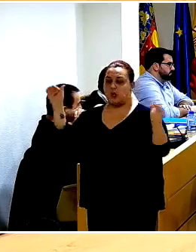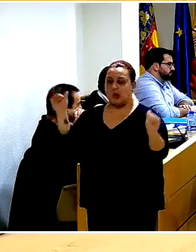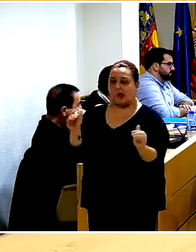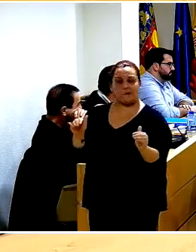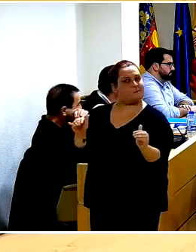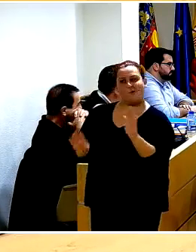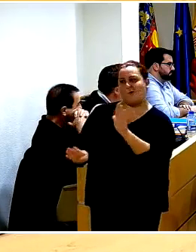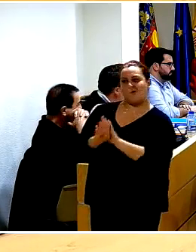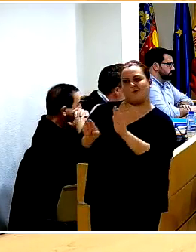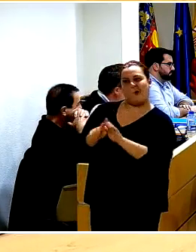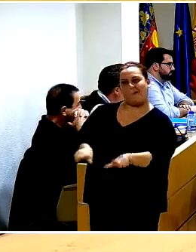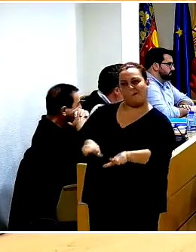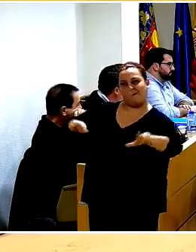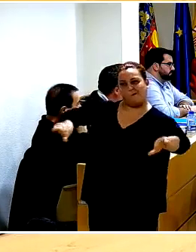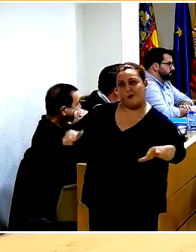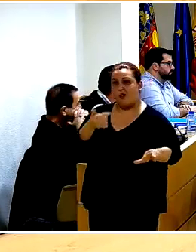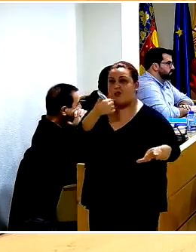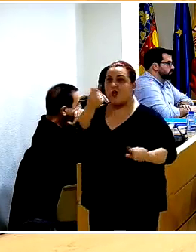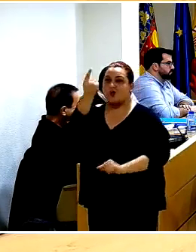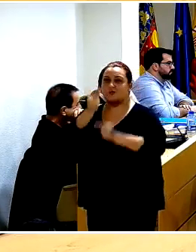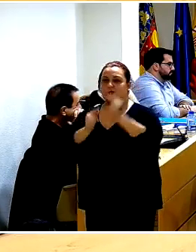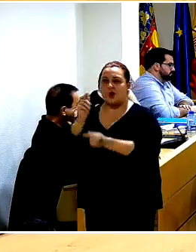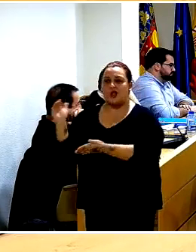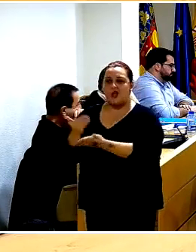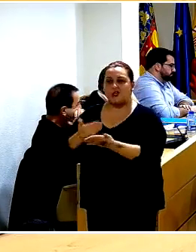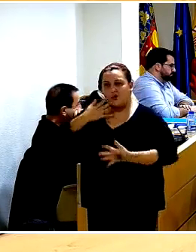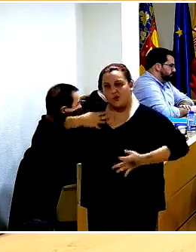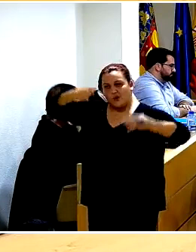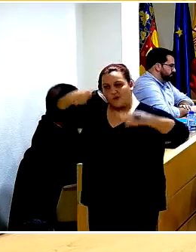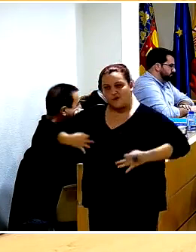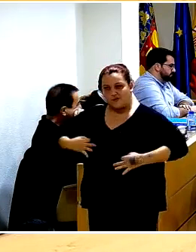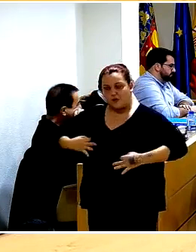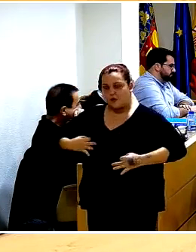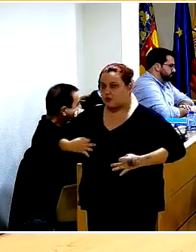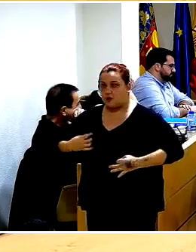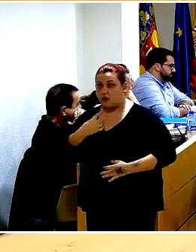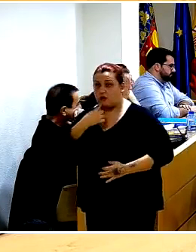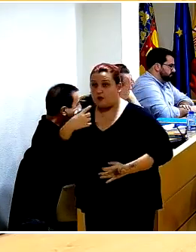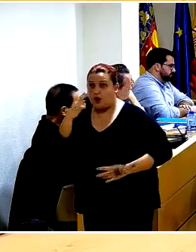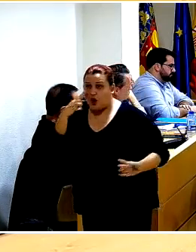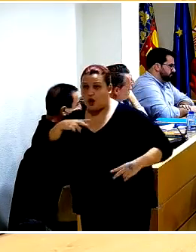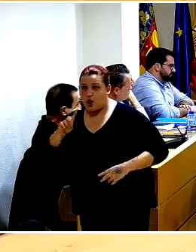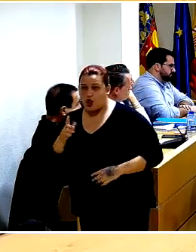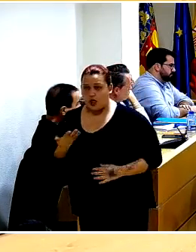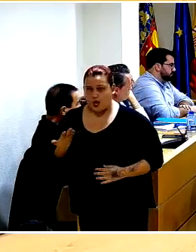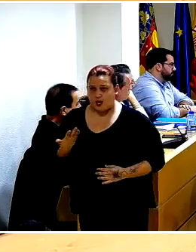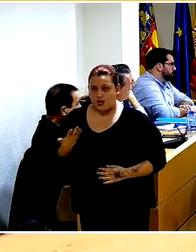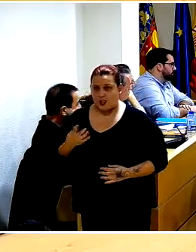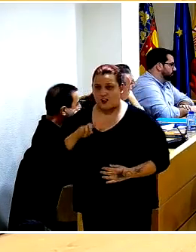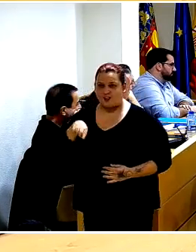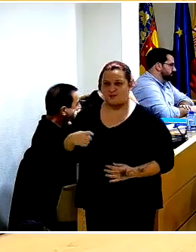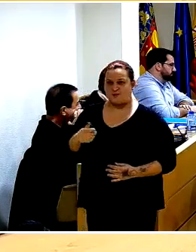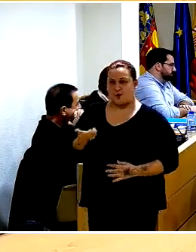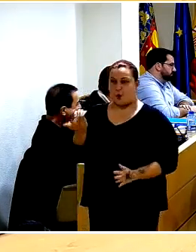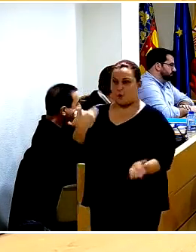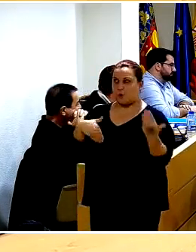presupuesto cuáles son los ingresos reales de la recaudación de este ayuntamiento. No son capaces de reconocerlo y están deliberadamente